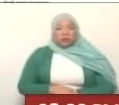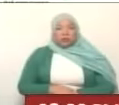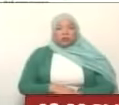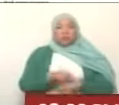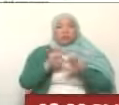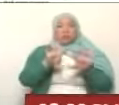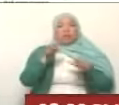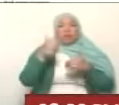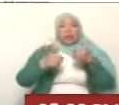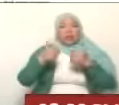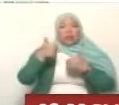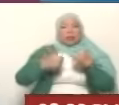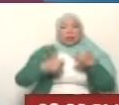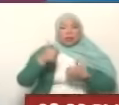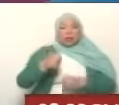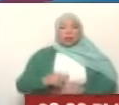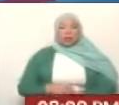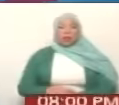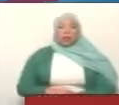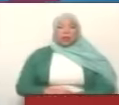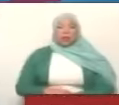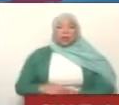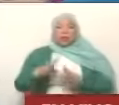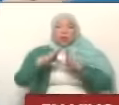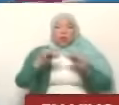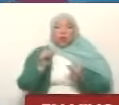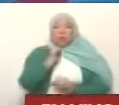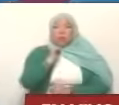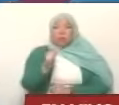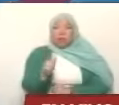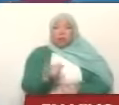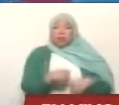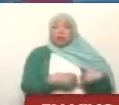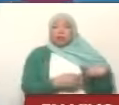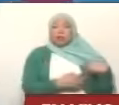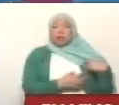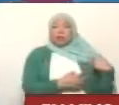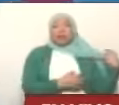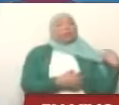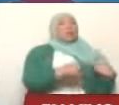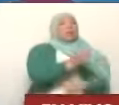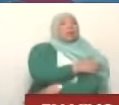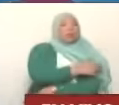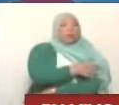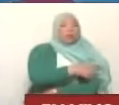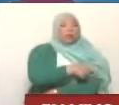9 candidatos, todos patarucos de la oposición.